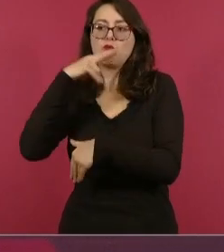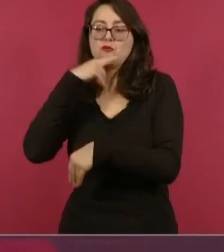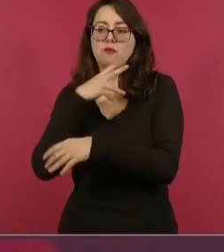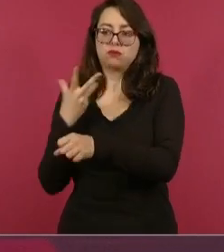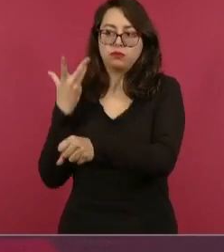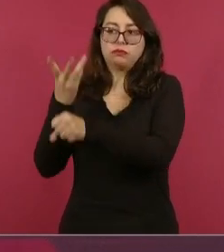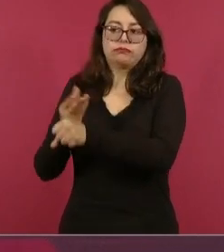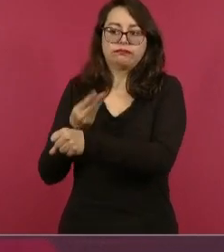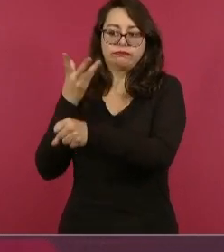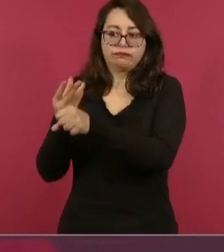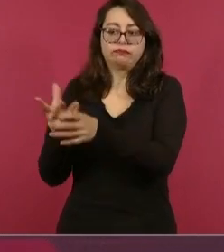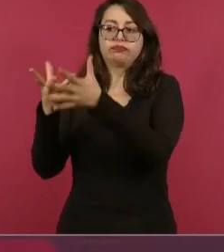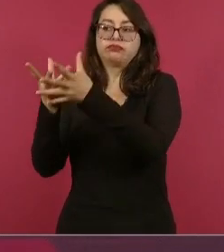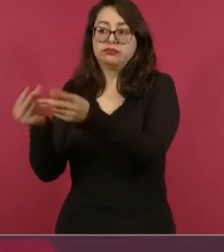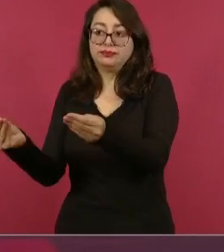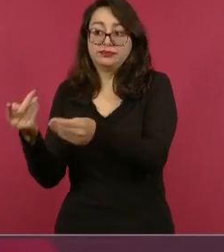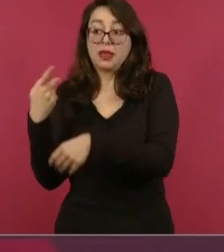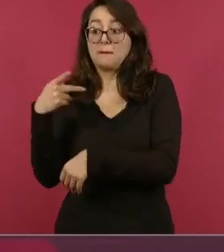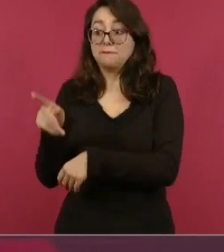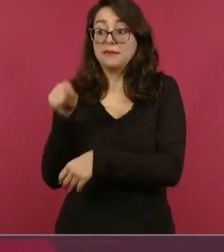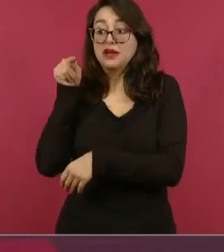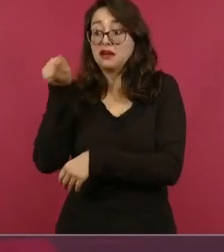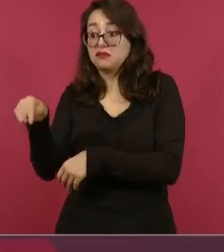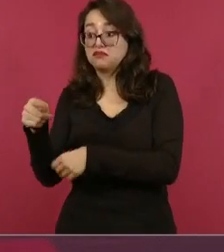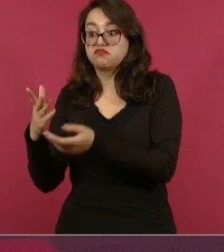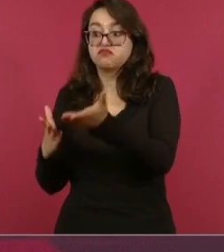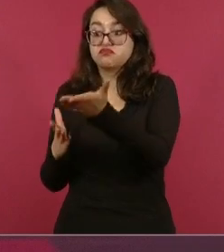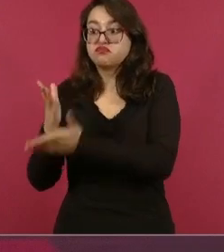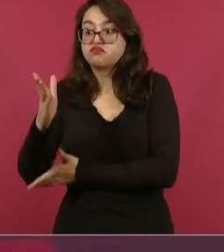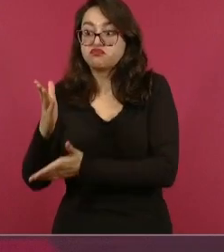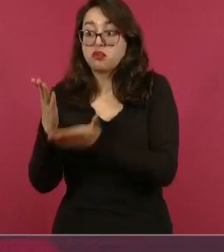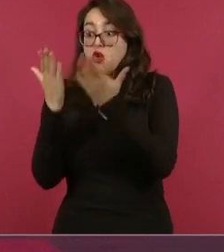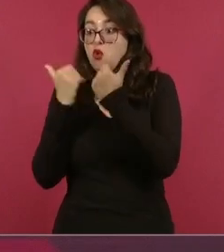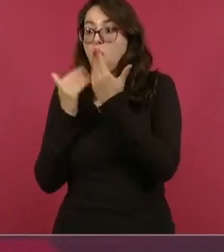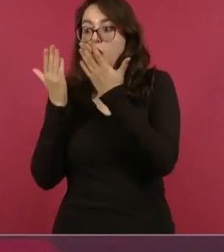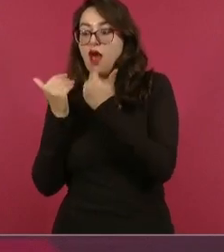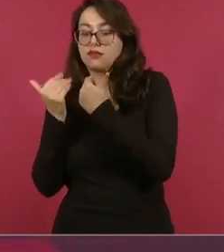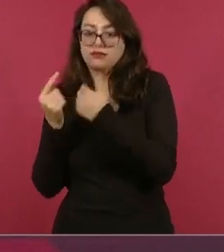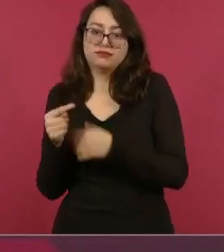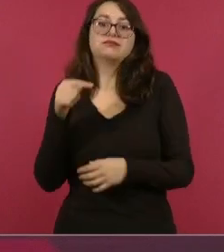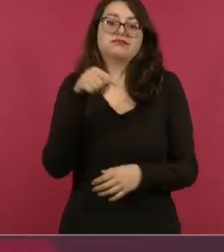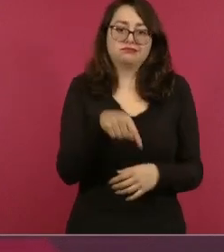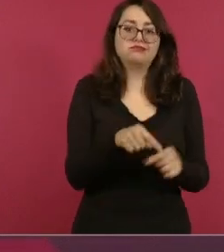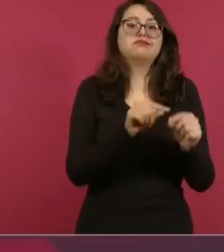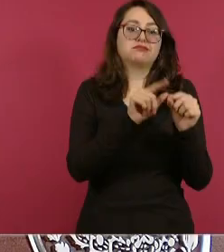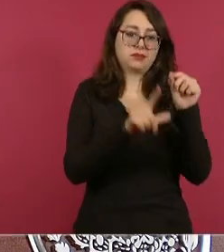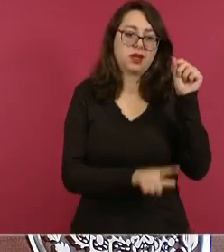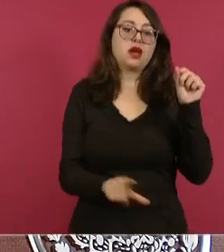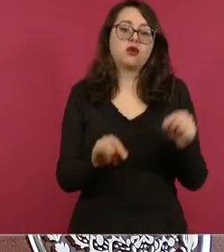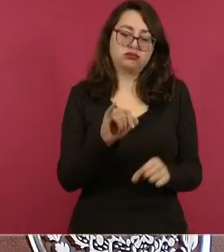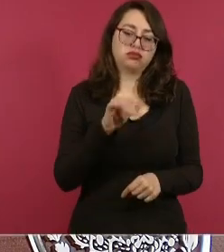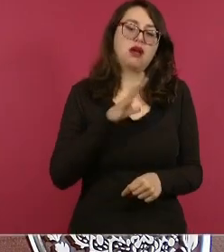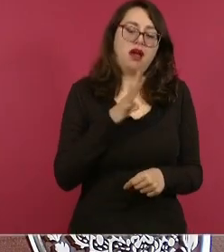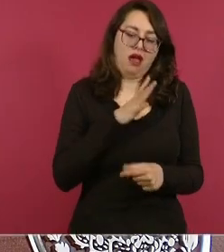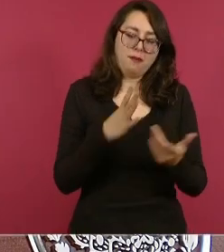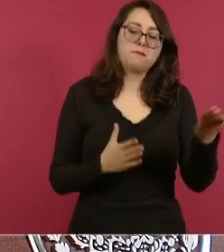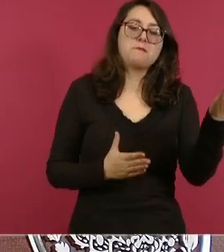Yo acabo de estar allá y de Coatzacoalcos a Salina Cruz